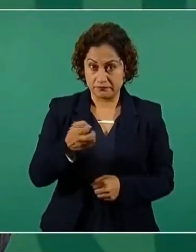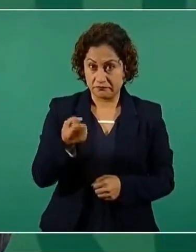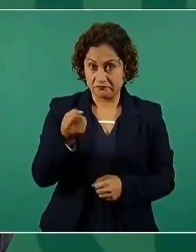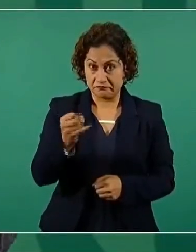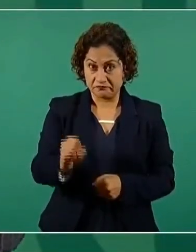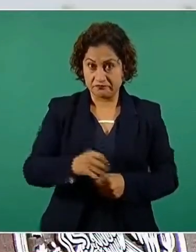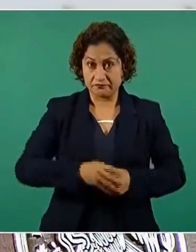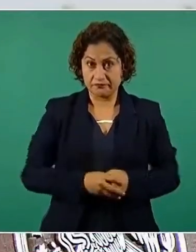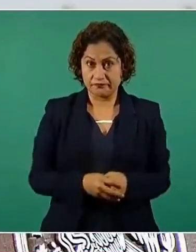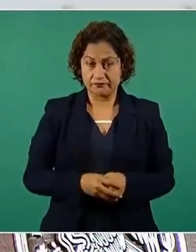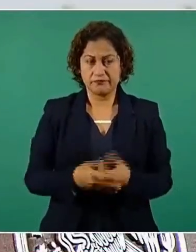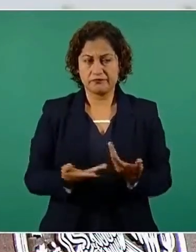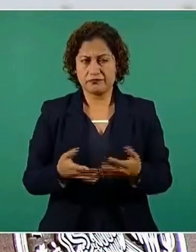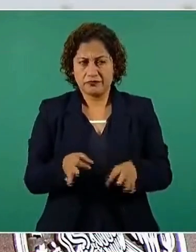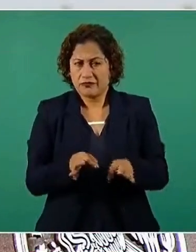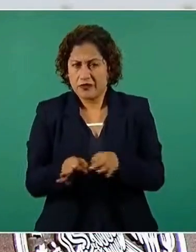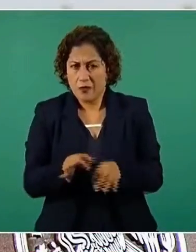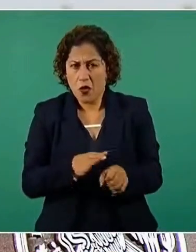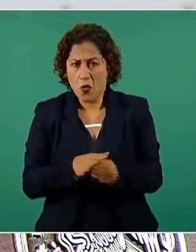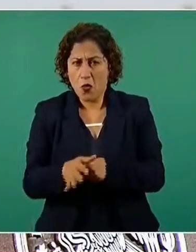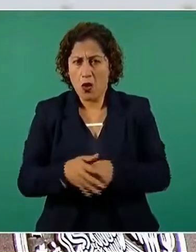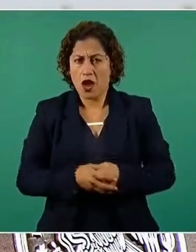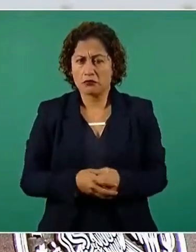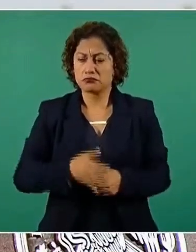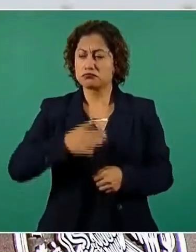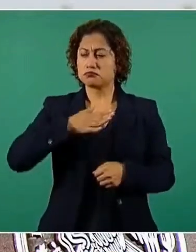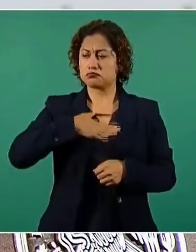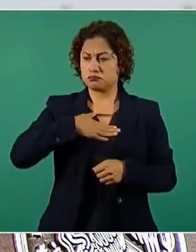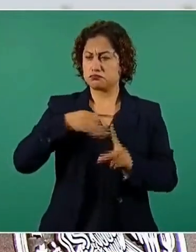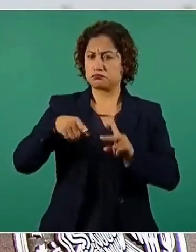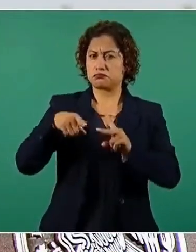¿En qué trabajas? En bajar recursos.